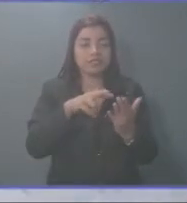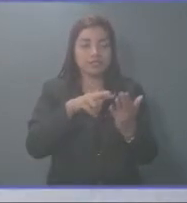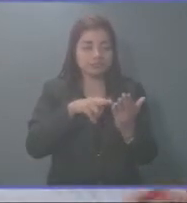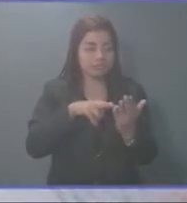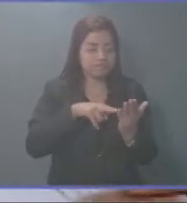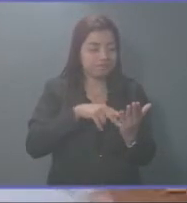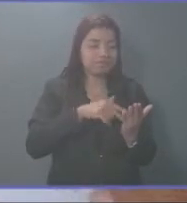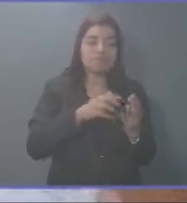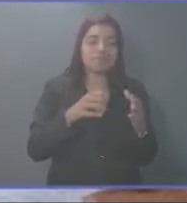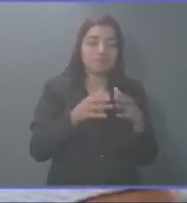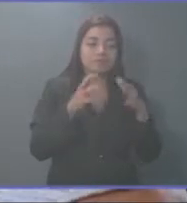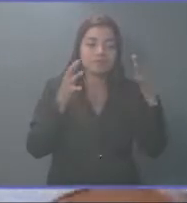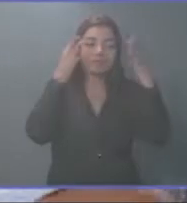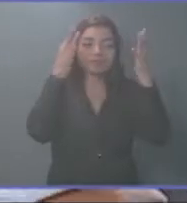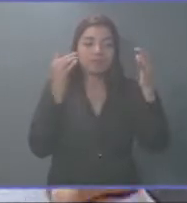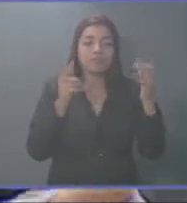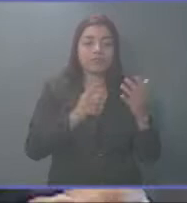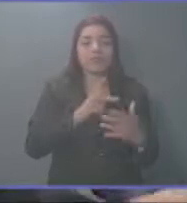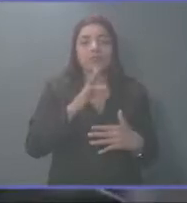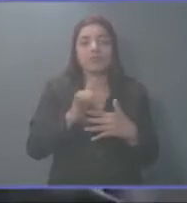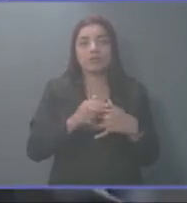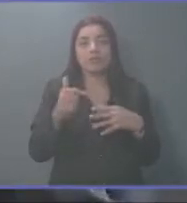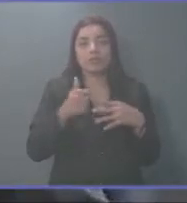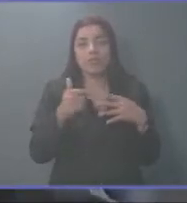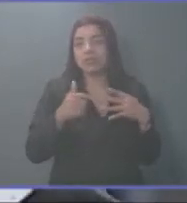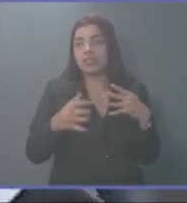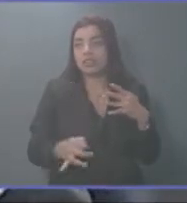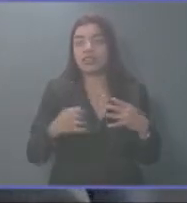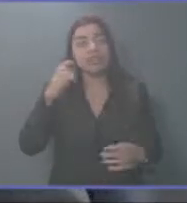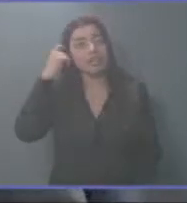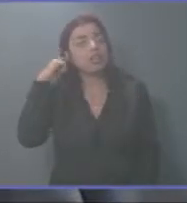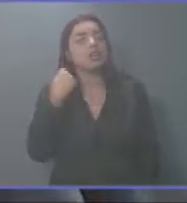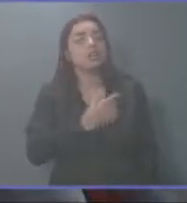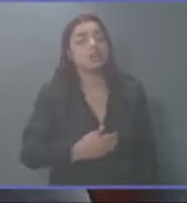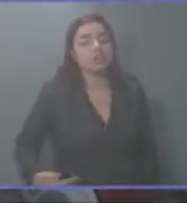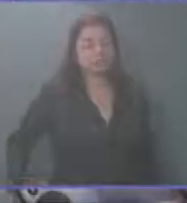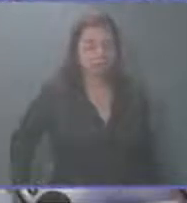el dictamen y el correspondiente decreto, señor presidente.